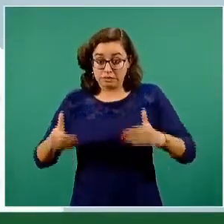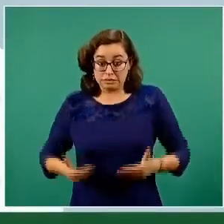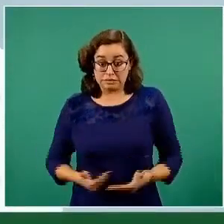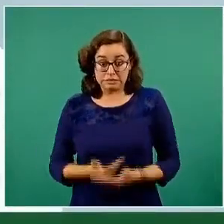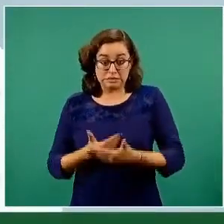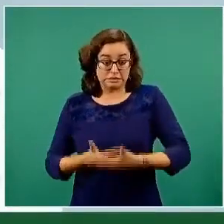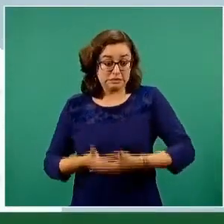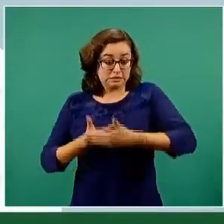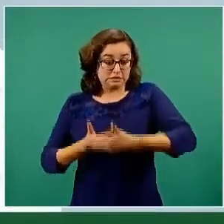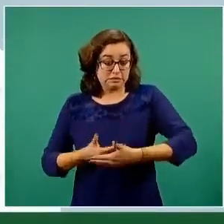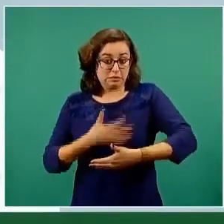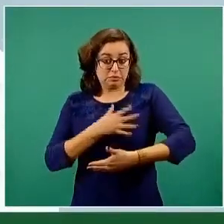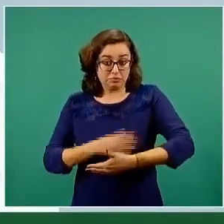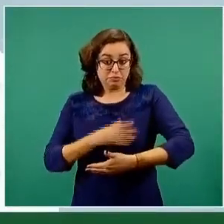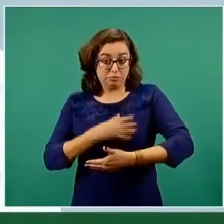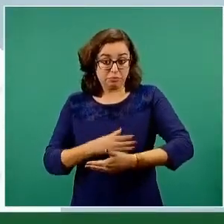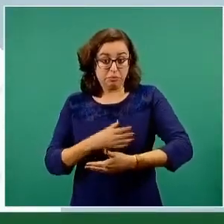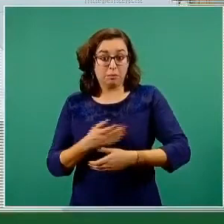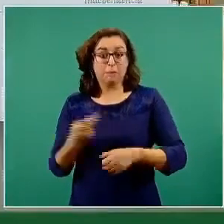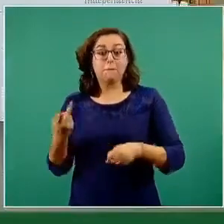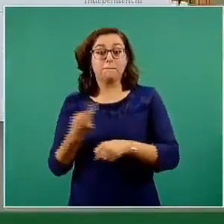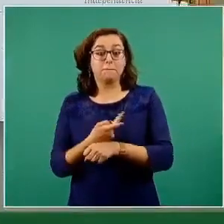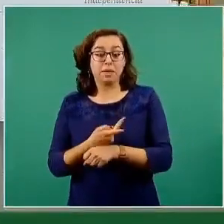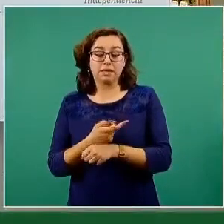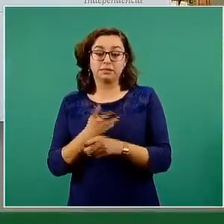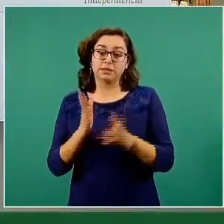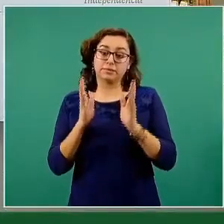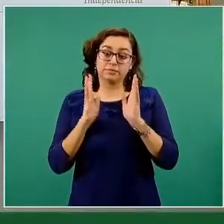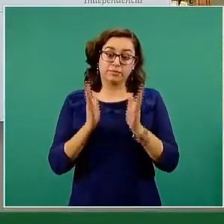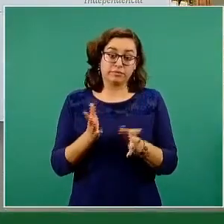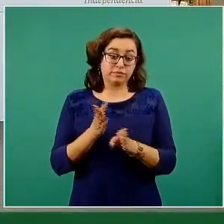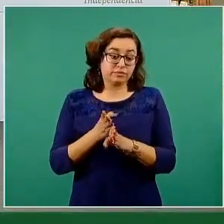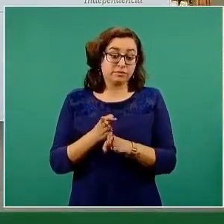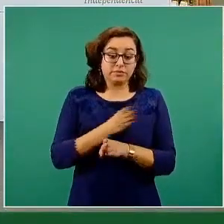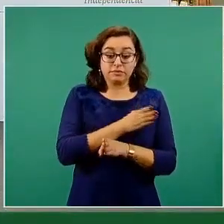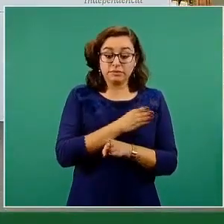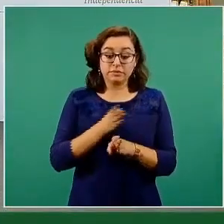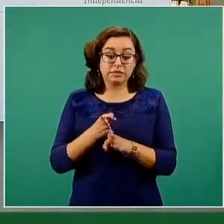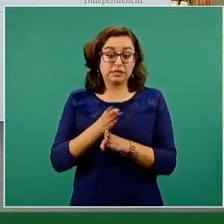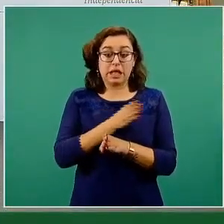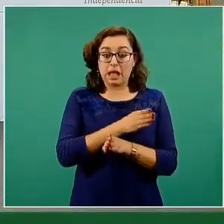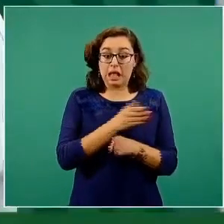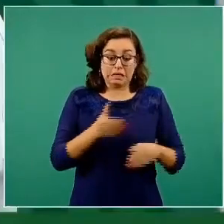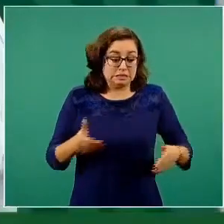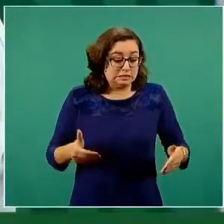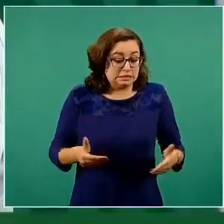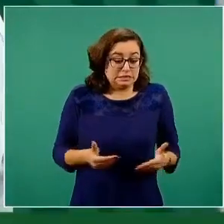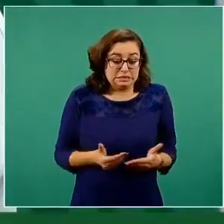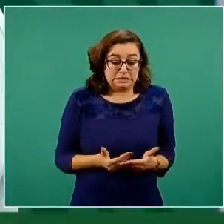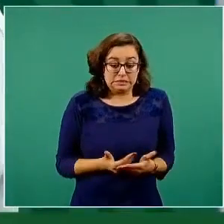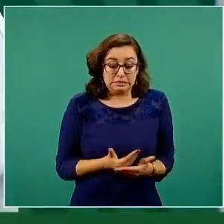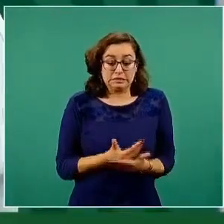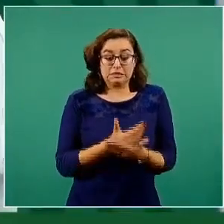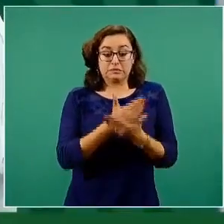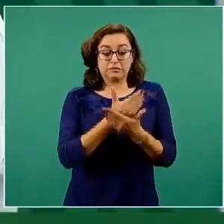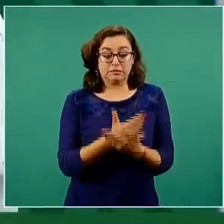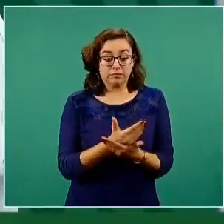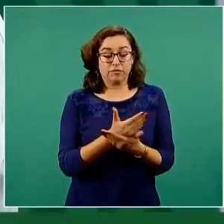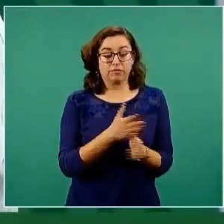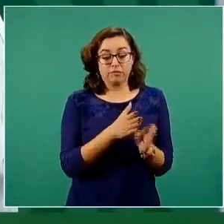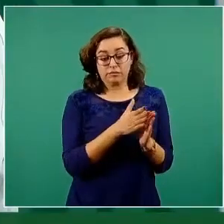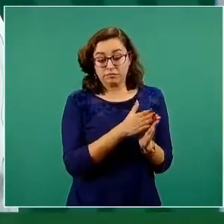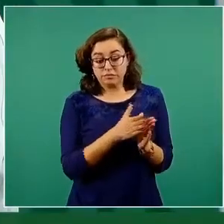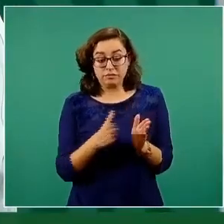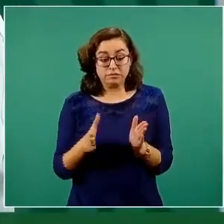pasado el puerperio inmediato, en donde se continúa con un riesgo elevado